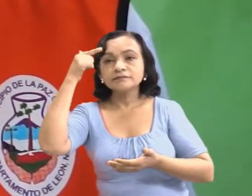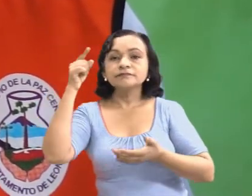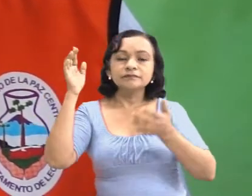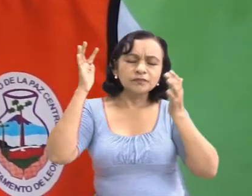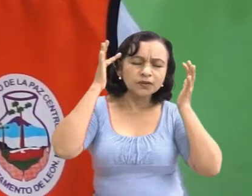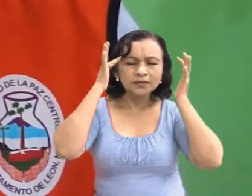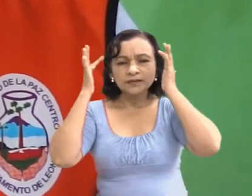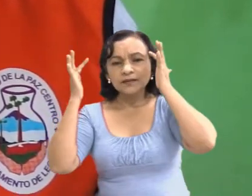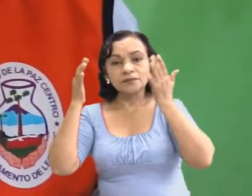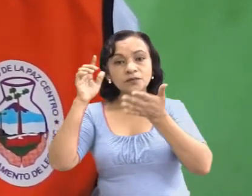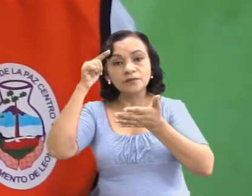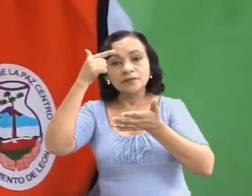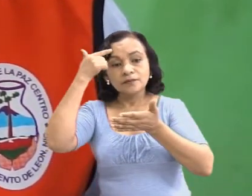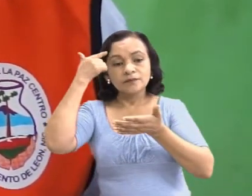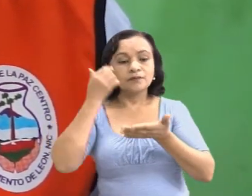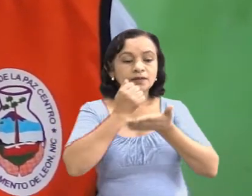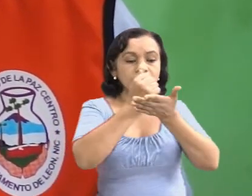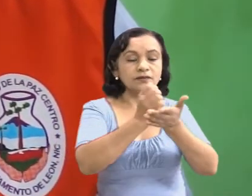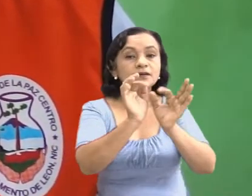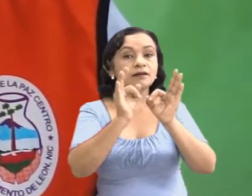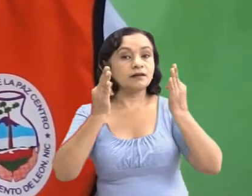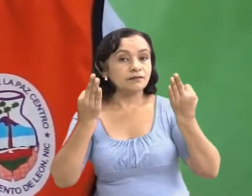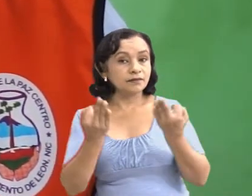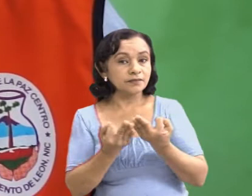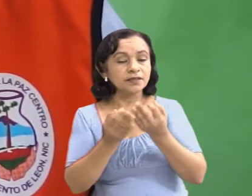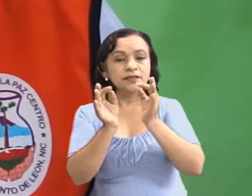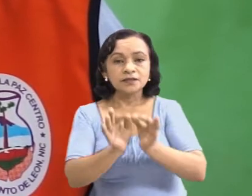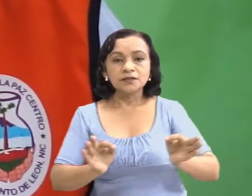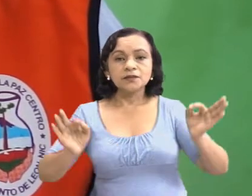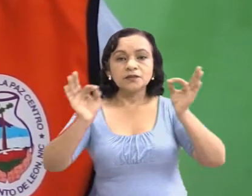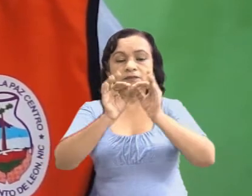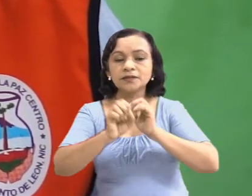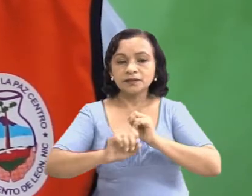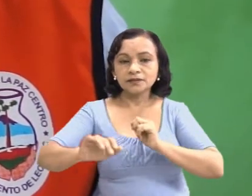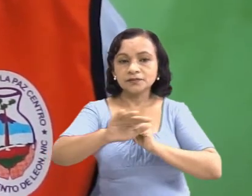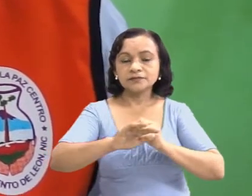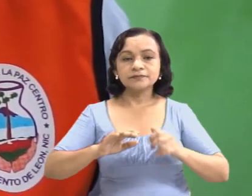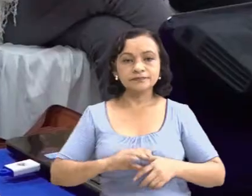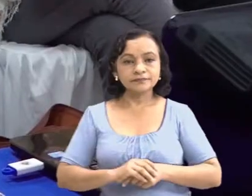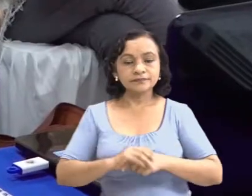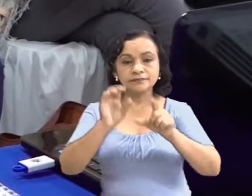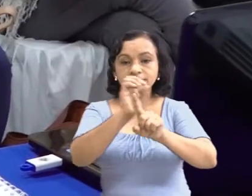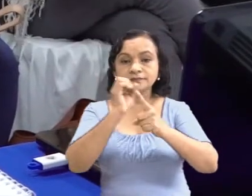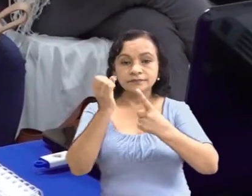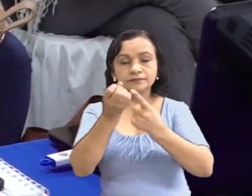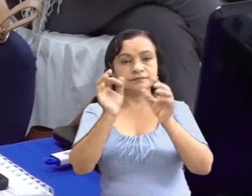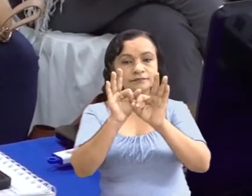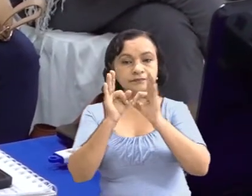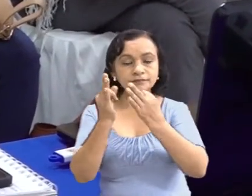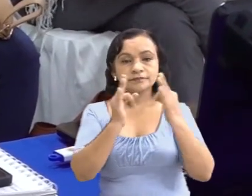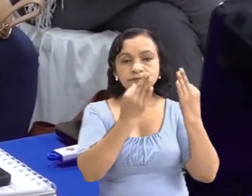porque se preocupa por el bienestar de la familia, que es la base fundamental en la sociedad. Es la